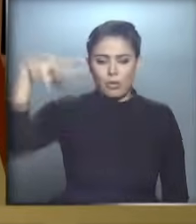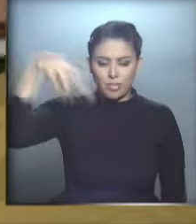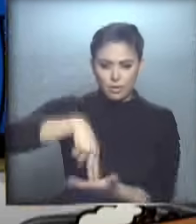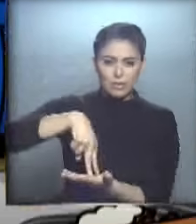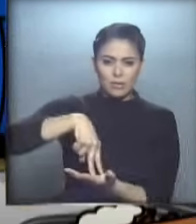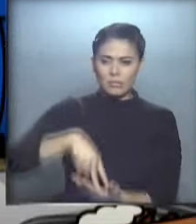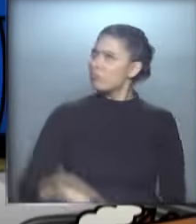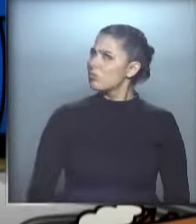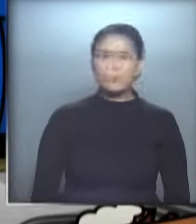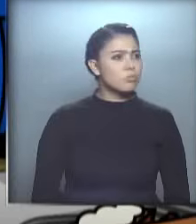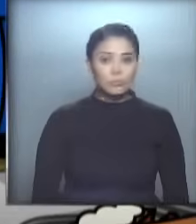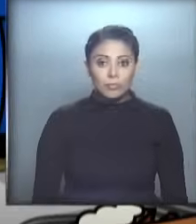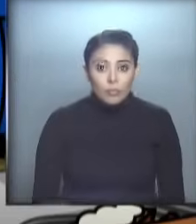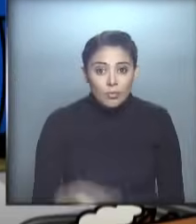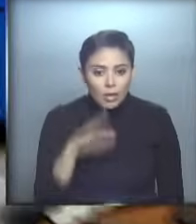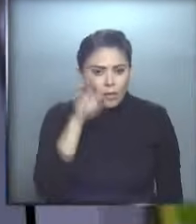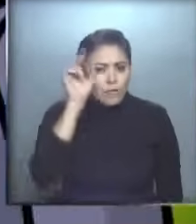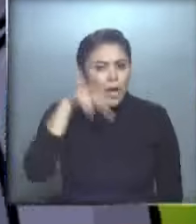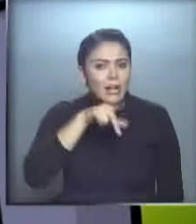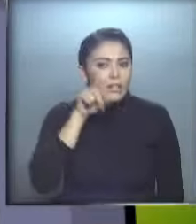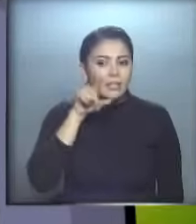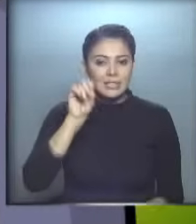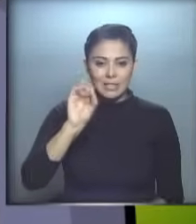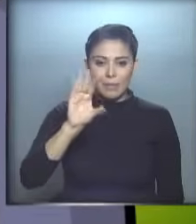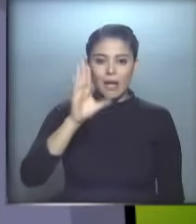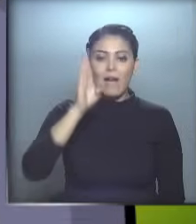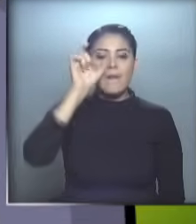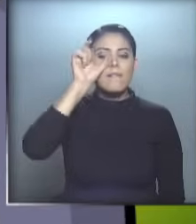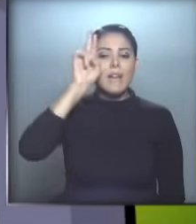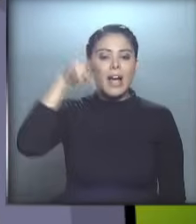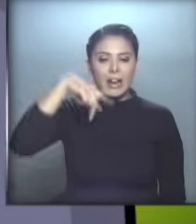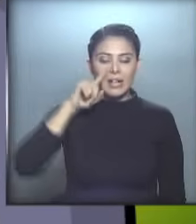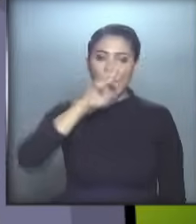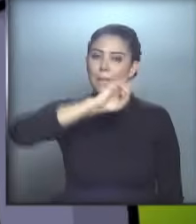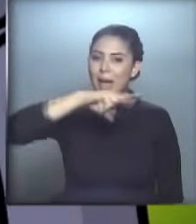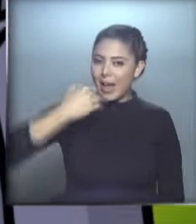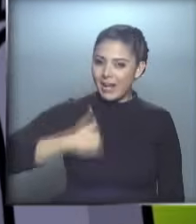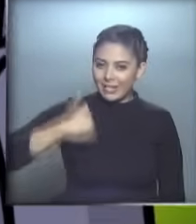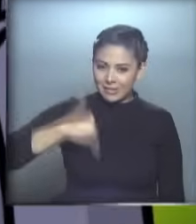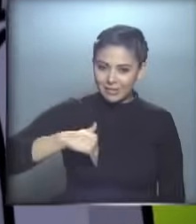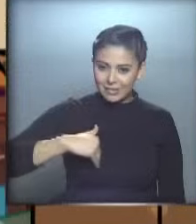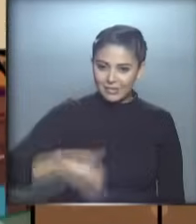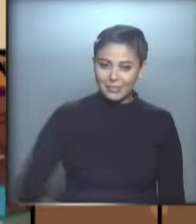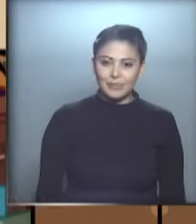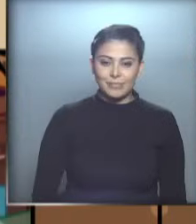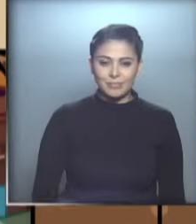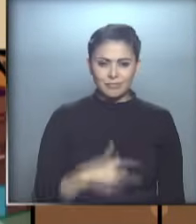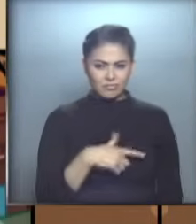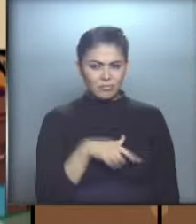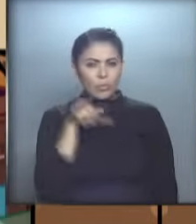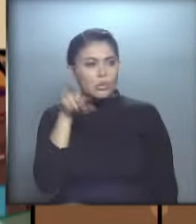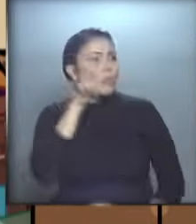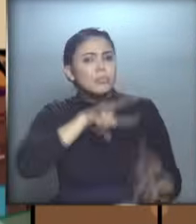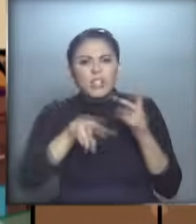¡Au! ¡Antonio Berni! ¡Antonio Berni, pintor argentino! ¿Qué está